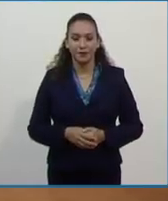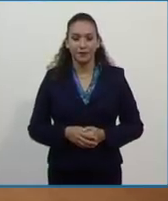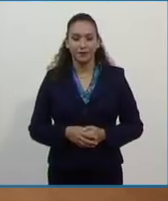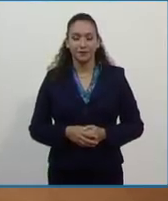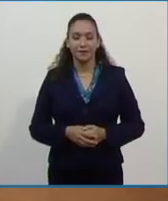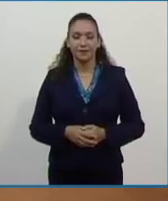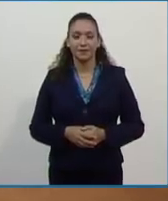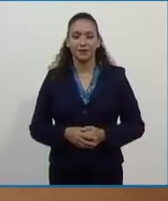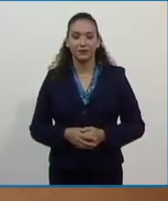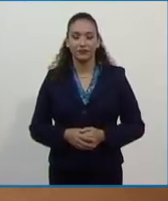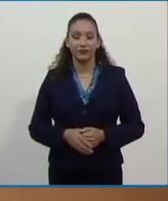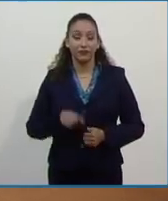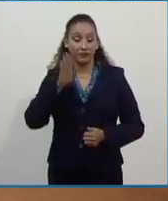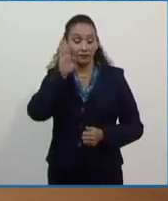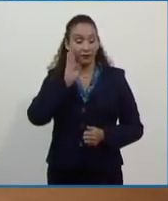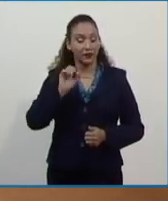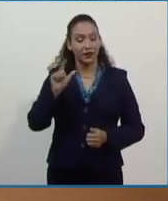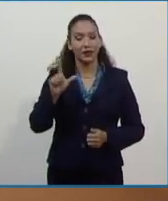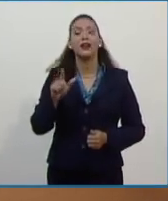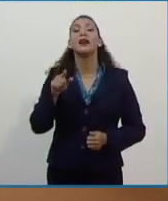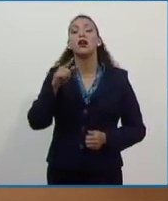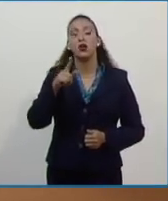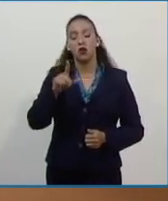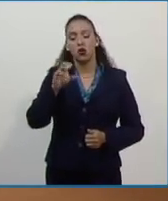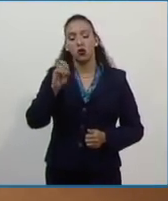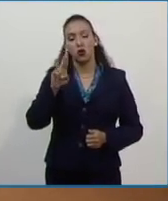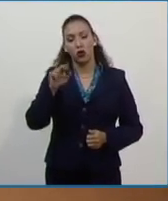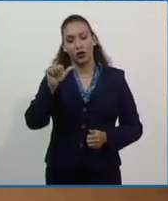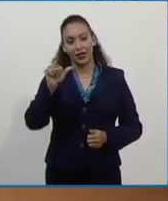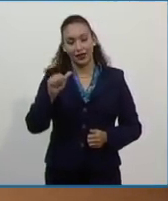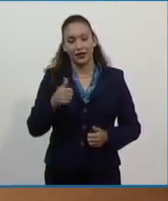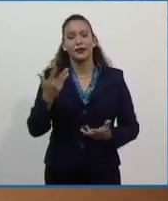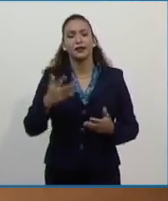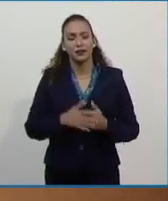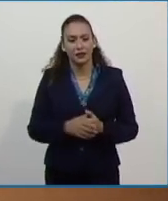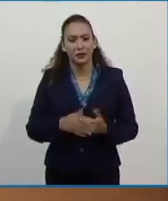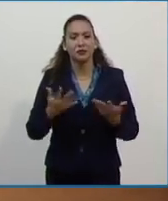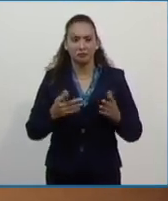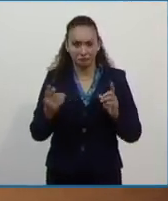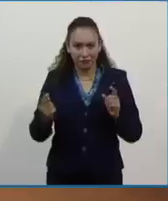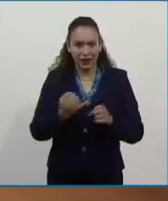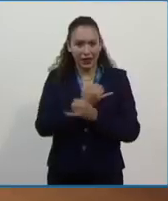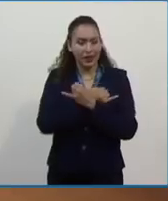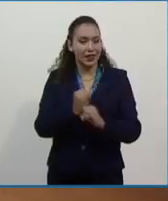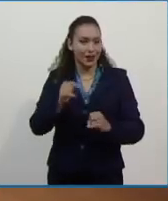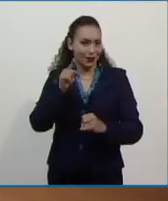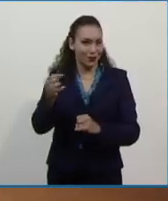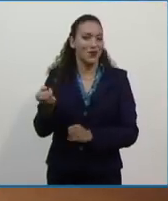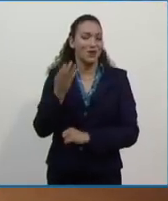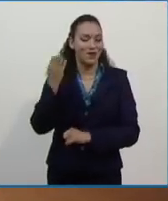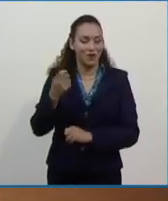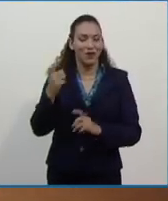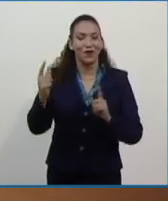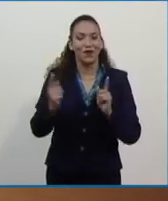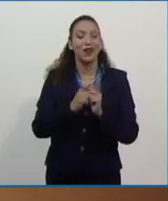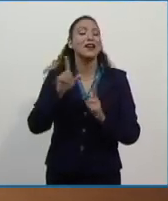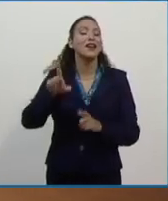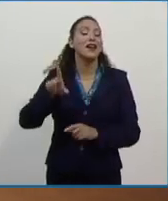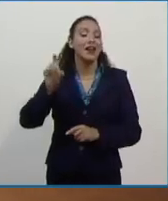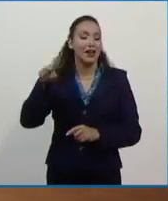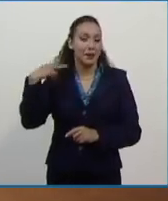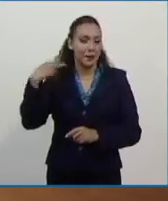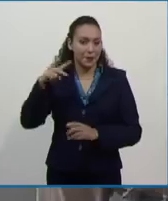Y justamente la ministra Loretta Ortiz Alf inauguró el Encuentro Nacional para una Agenda de Seguridad y Justicia en Jalapa, Veracruz.